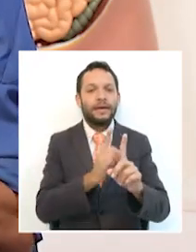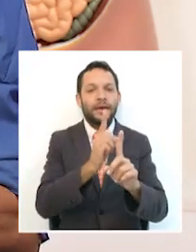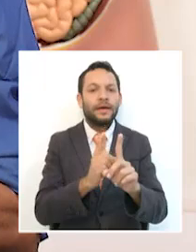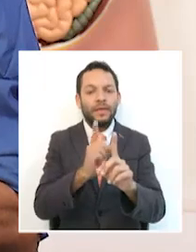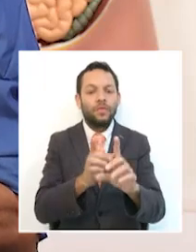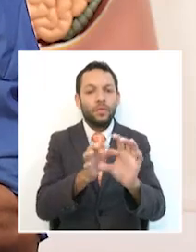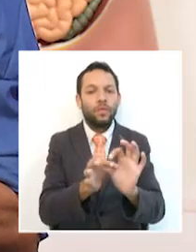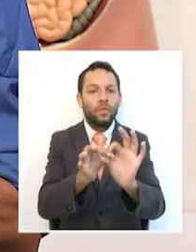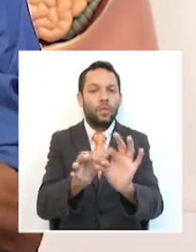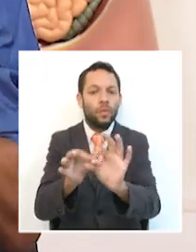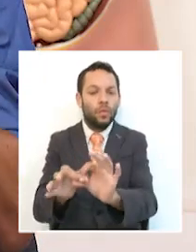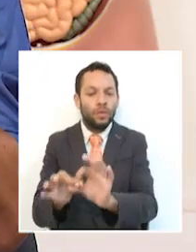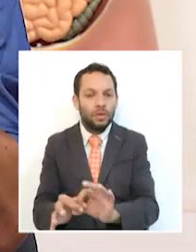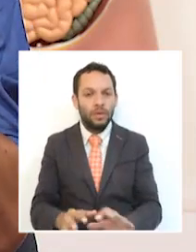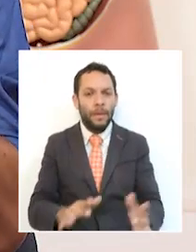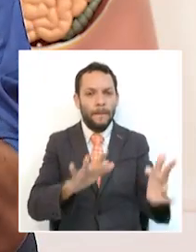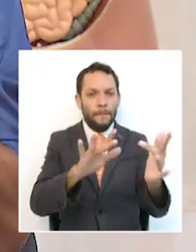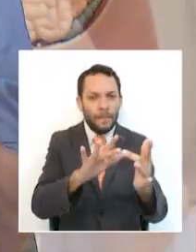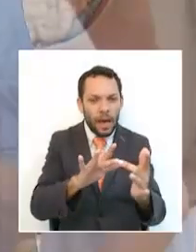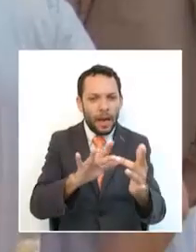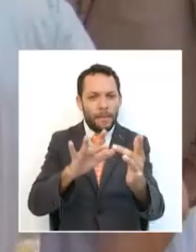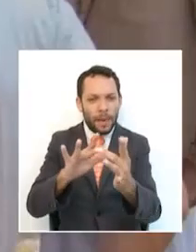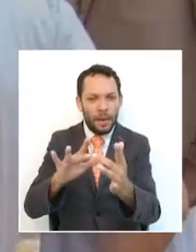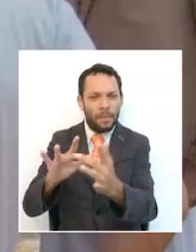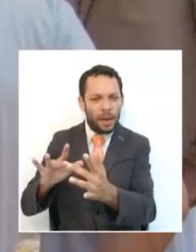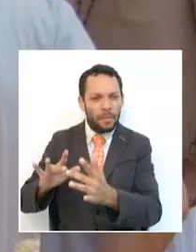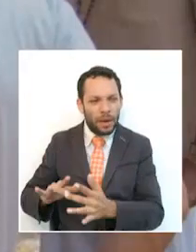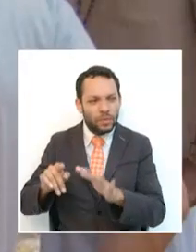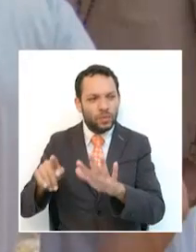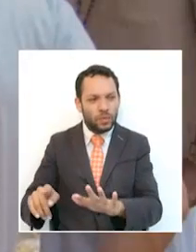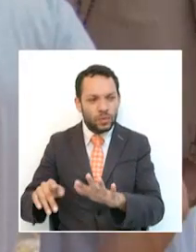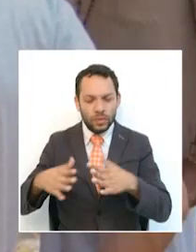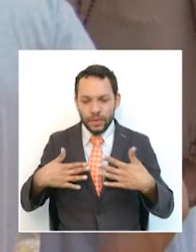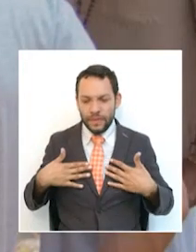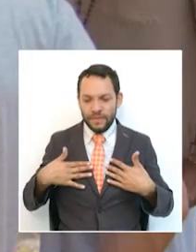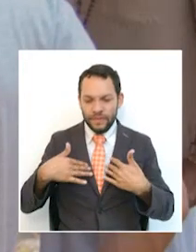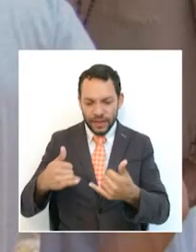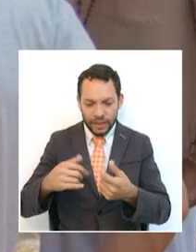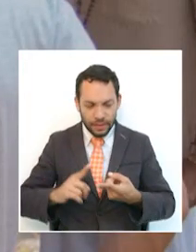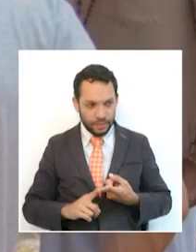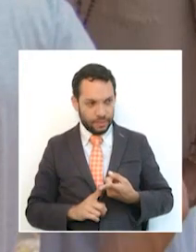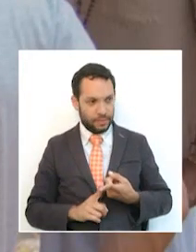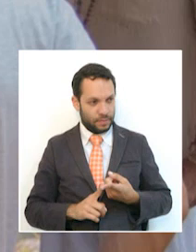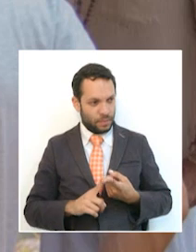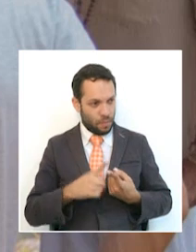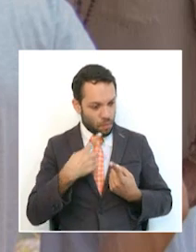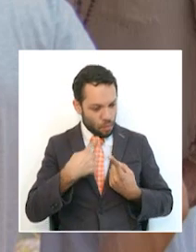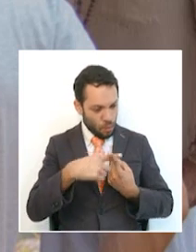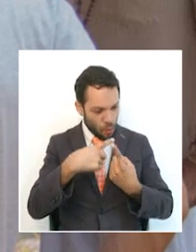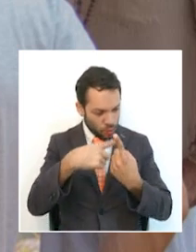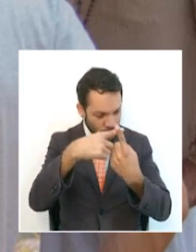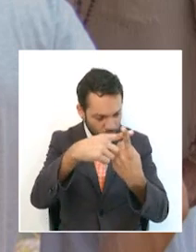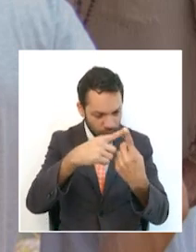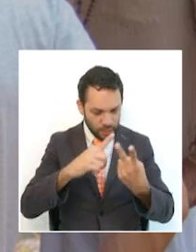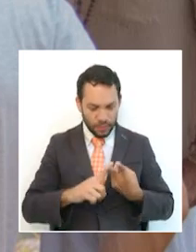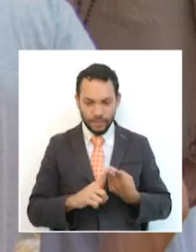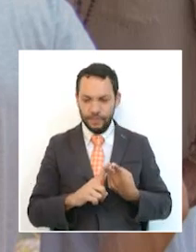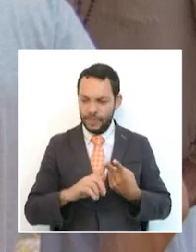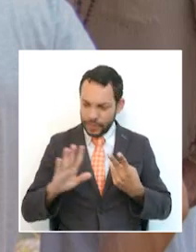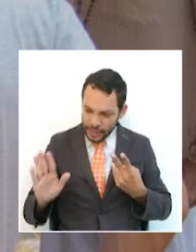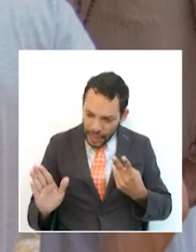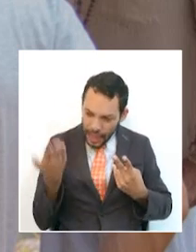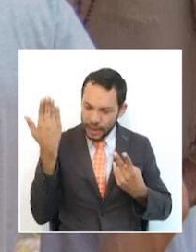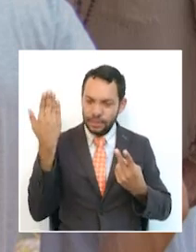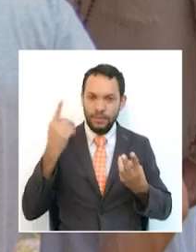nivel general si ese contagio de alegría y entusiasmo para crear